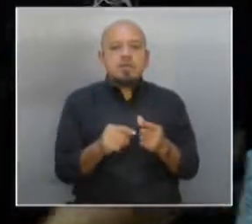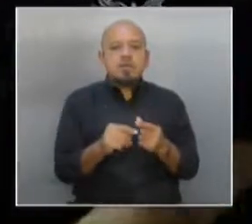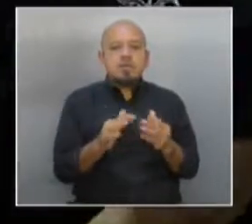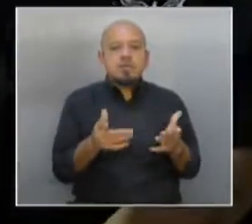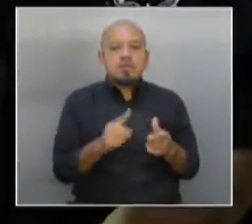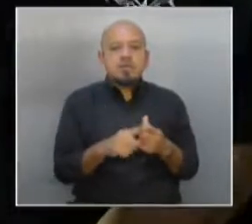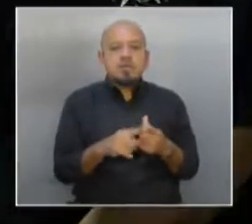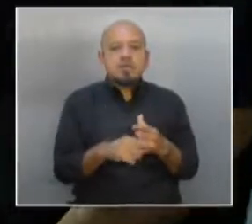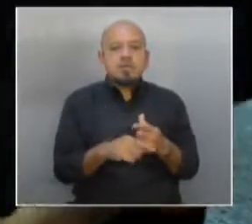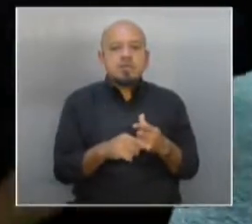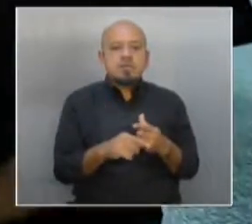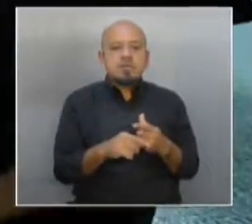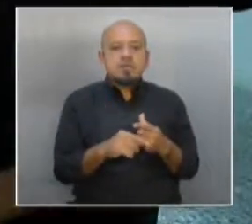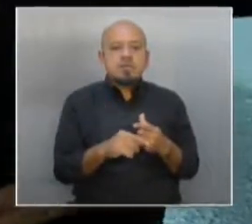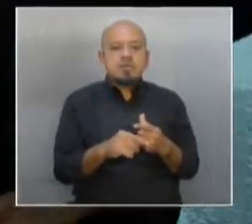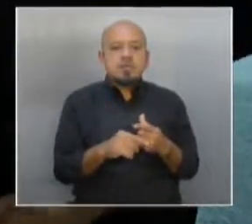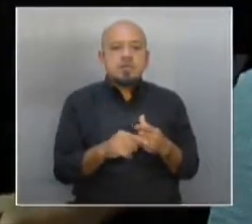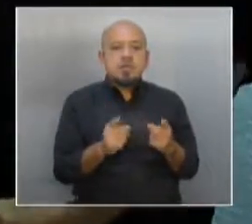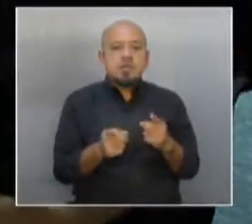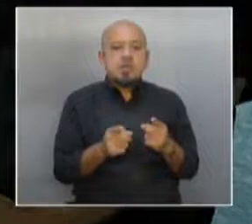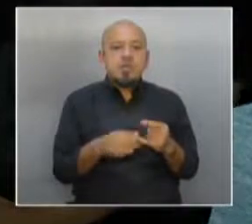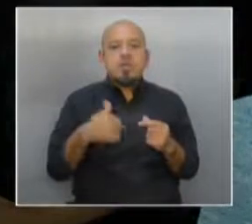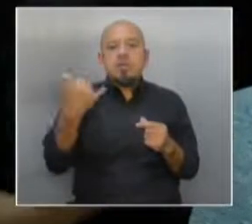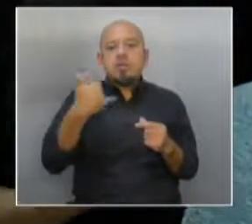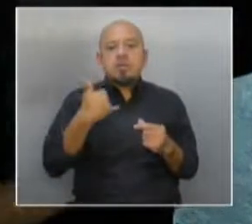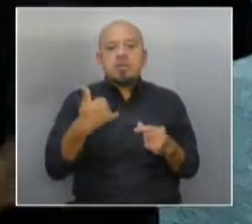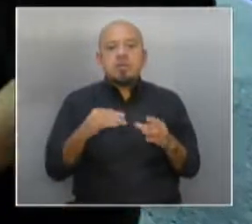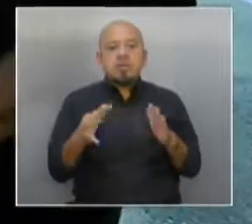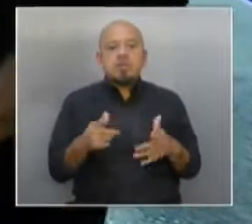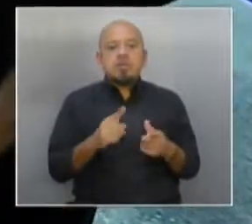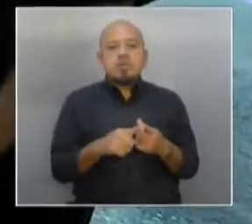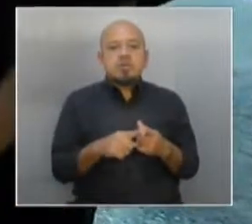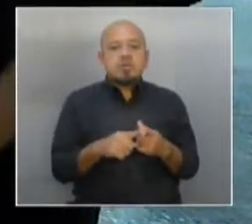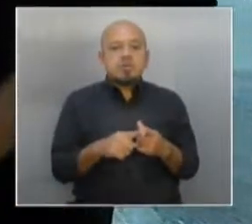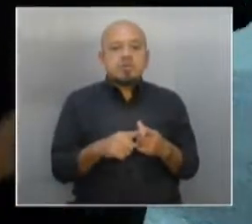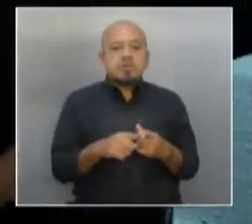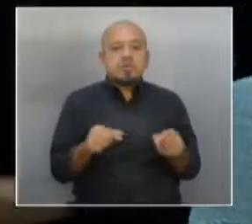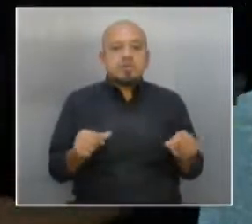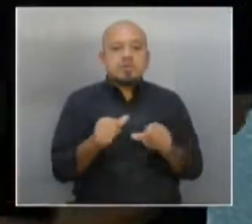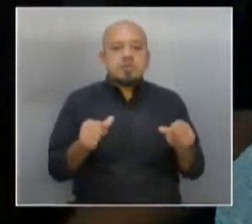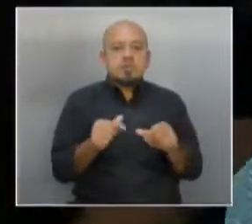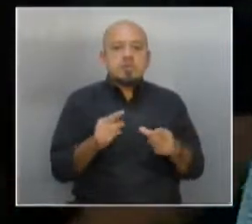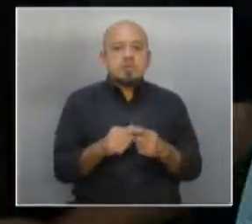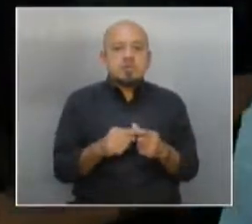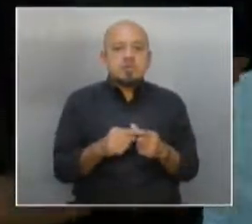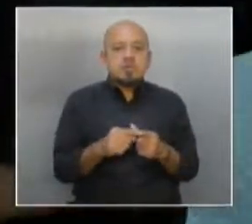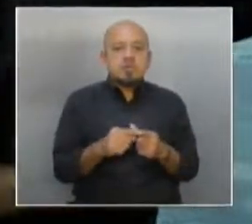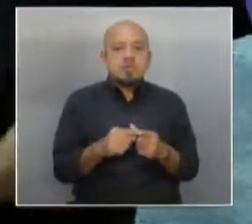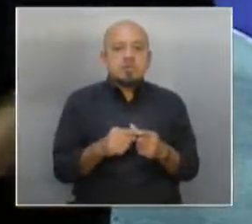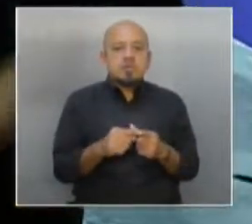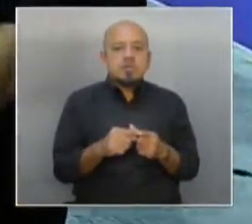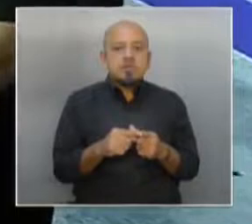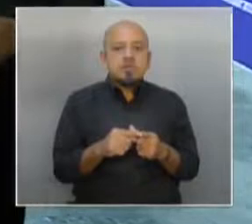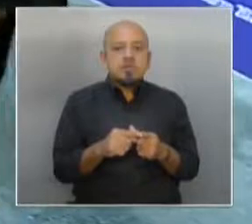nos olvidamos en el momento. Y bueno, nos van a contar un poco de qué se trata, allá adentro están haciendo los bocetos, pero bueno, quiero en principio hablar con